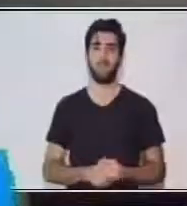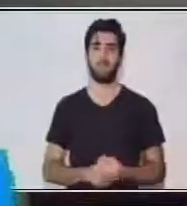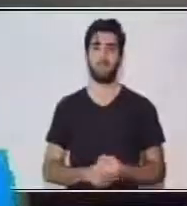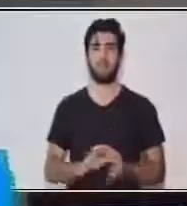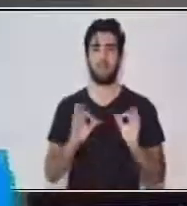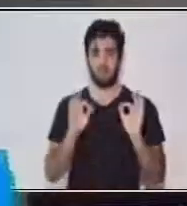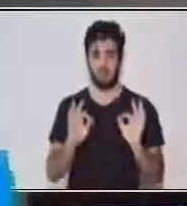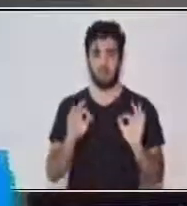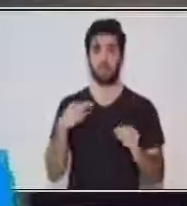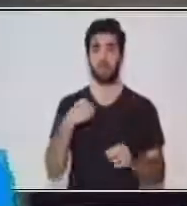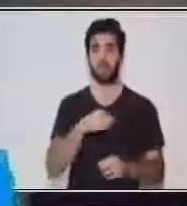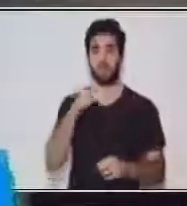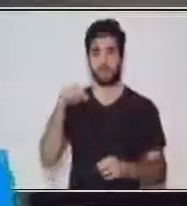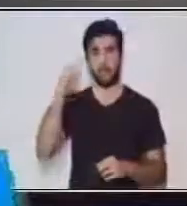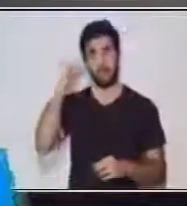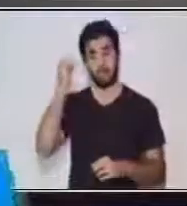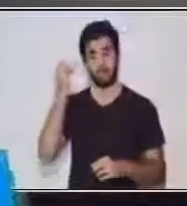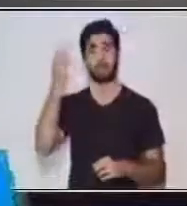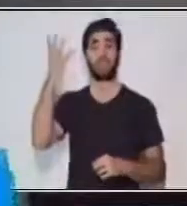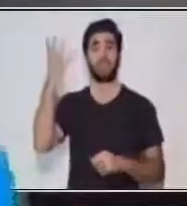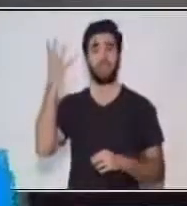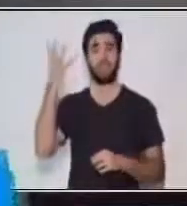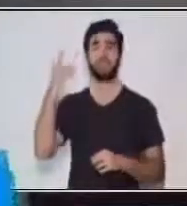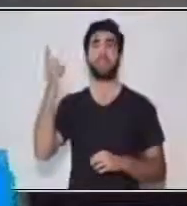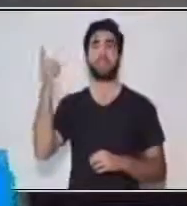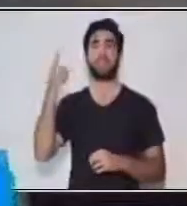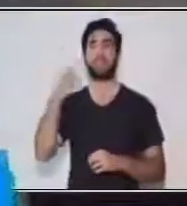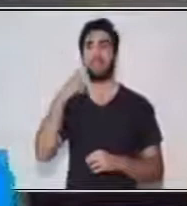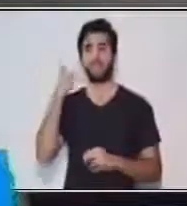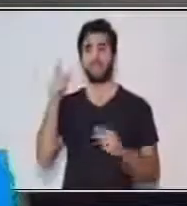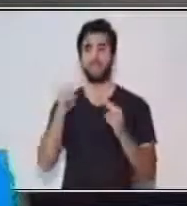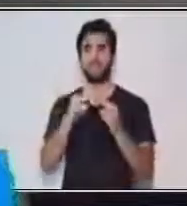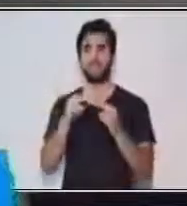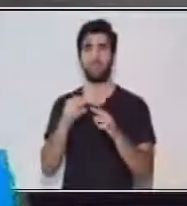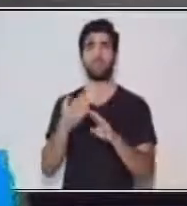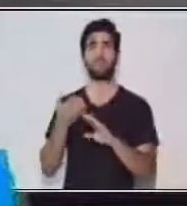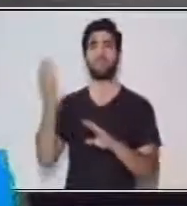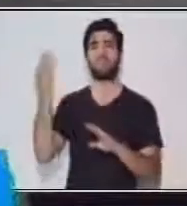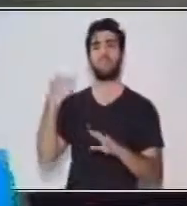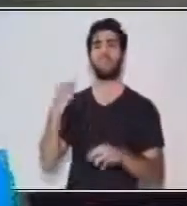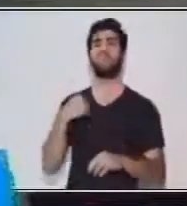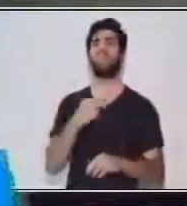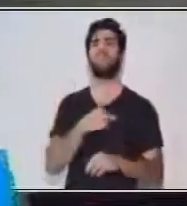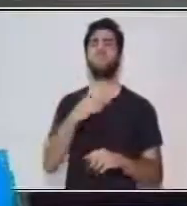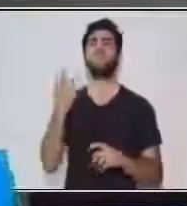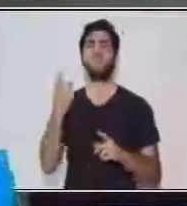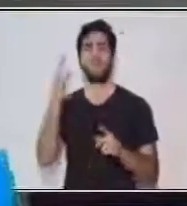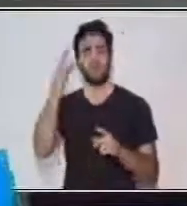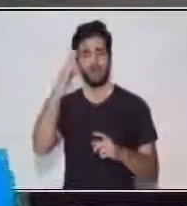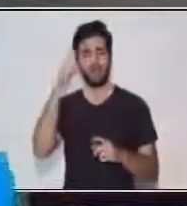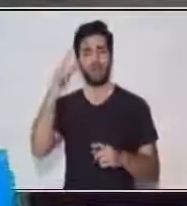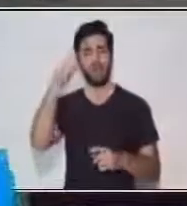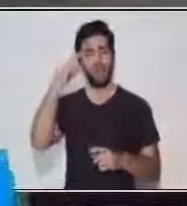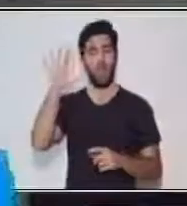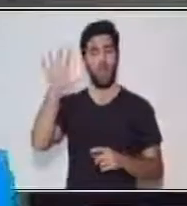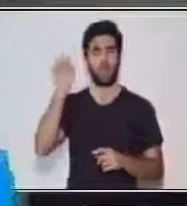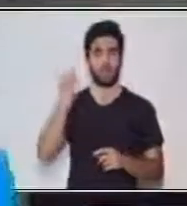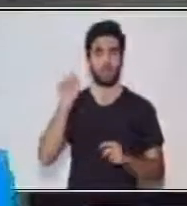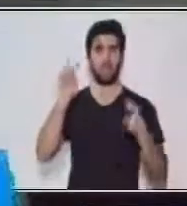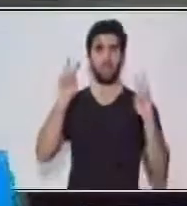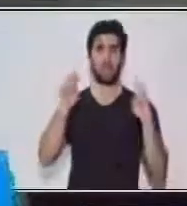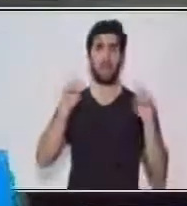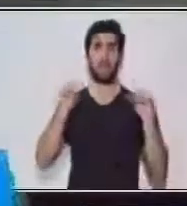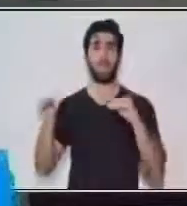Vamos a activar nuestros conocimientos previos y vamos a definir algunos conceptos de